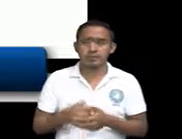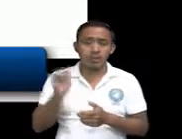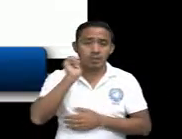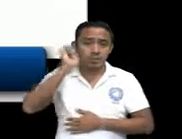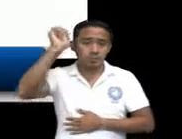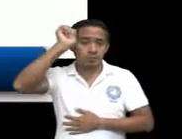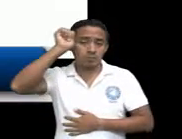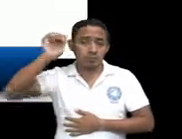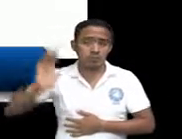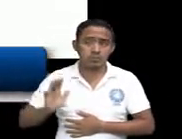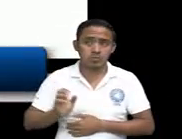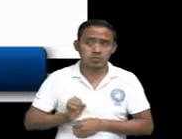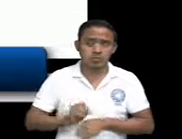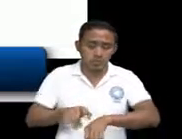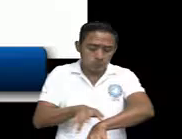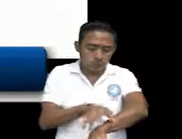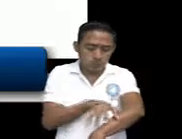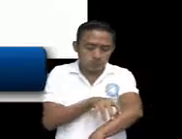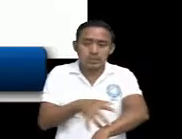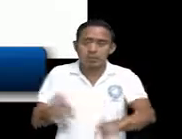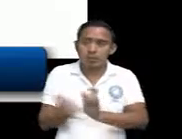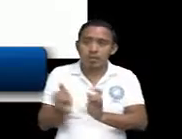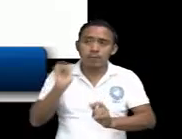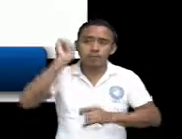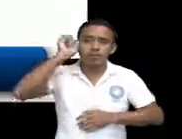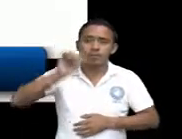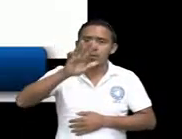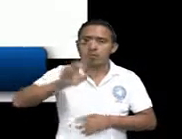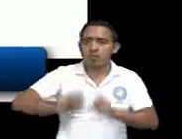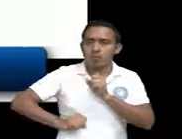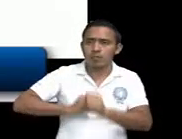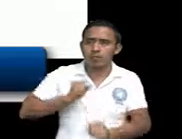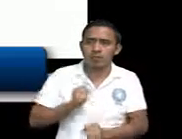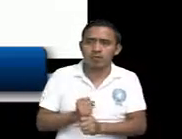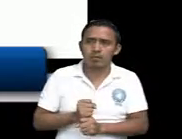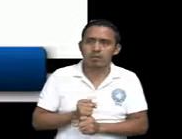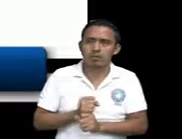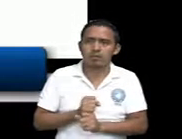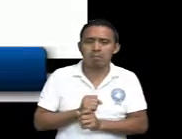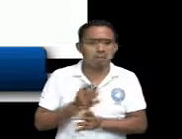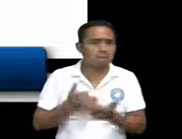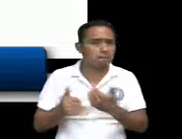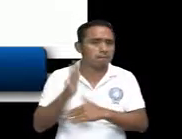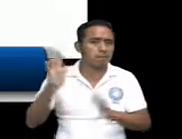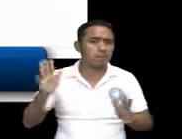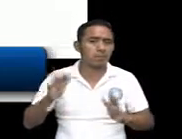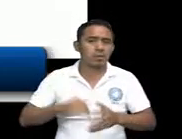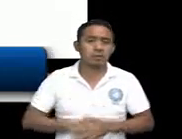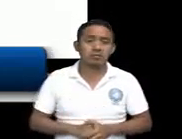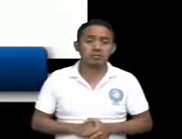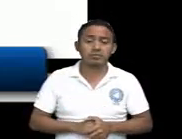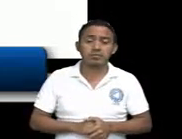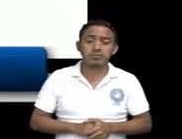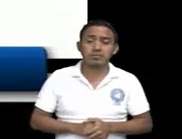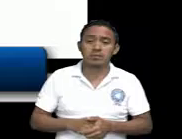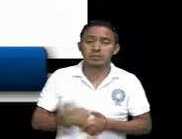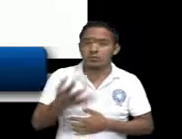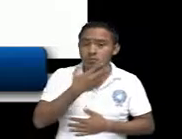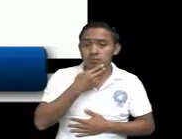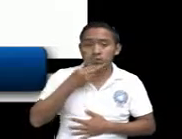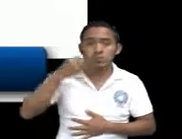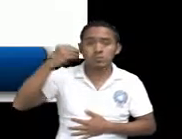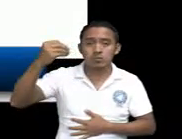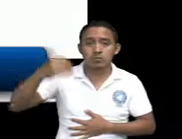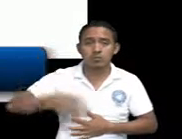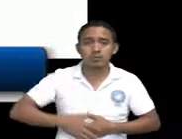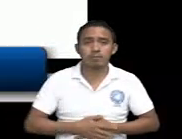adultas? Personas de los 50 para más años, en una menor cantidad en jóvenes.